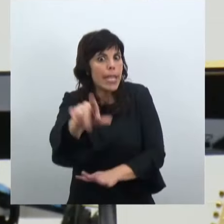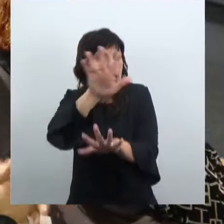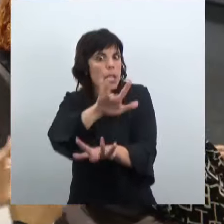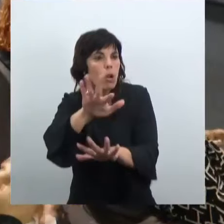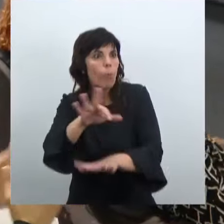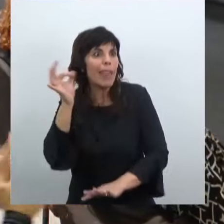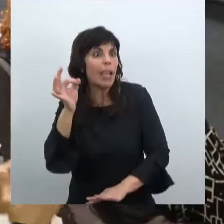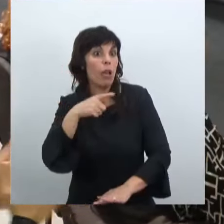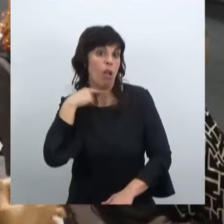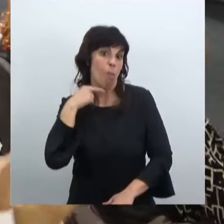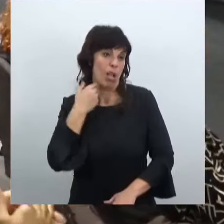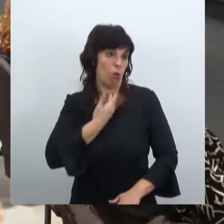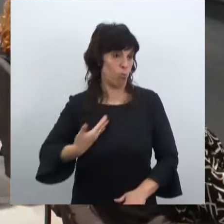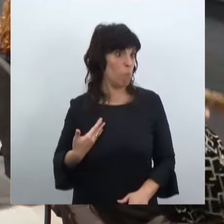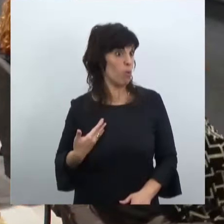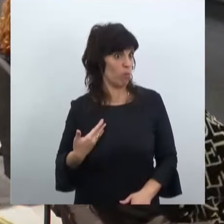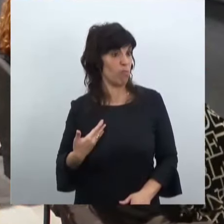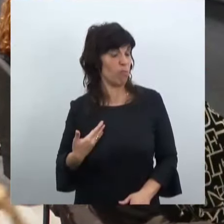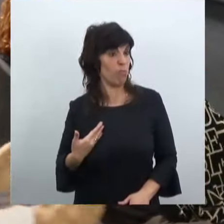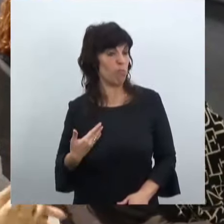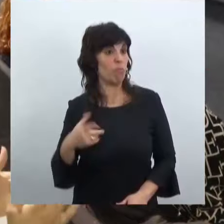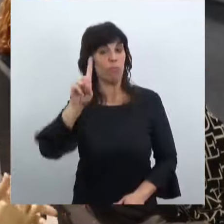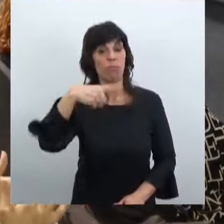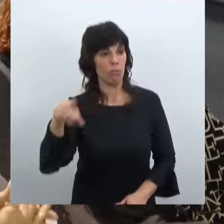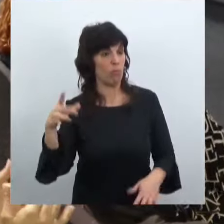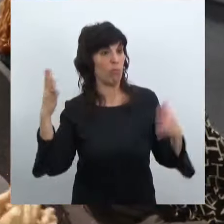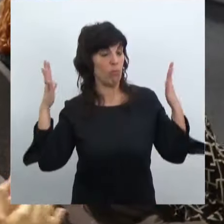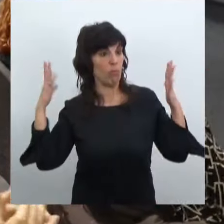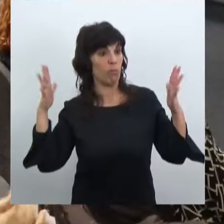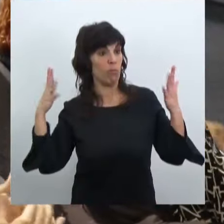Así es. Mira, si tú